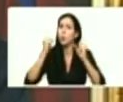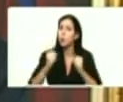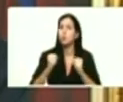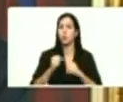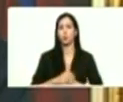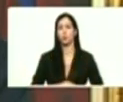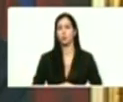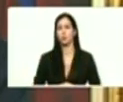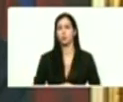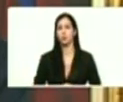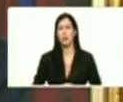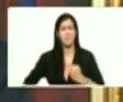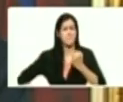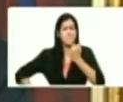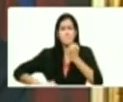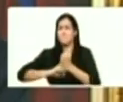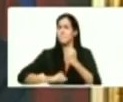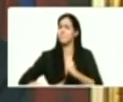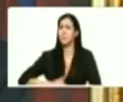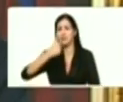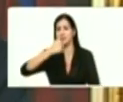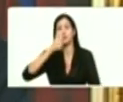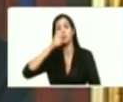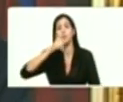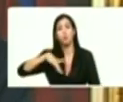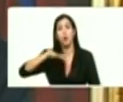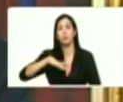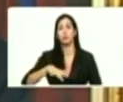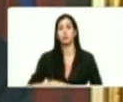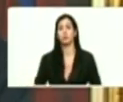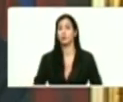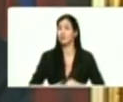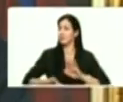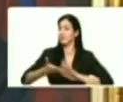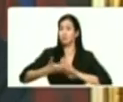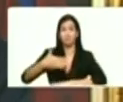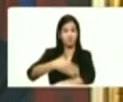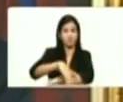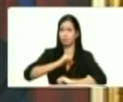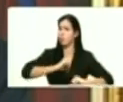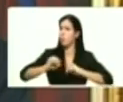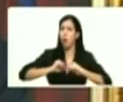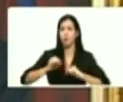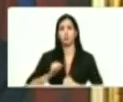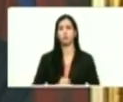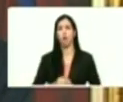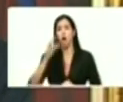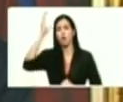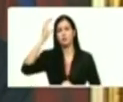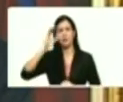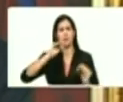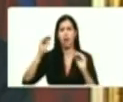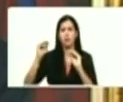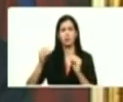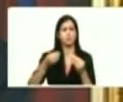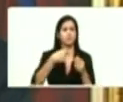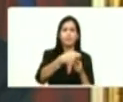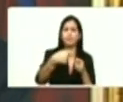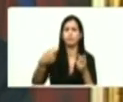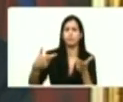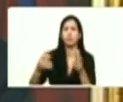popular el máximo apoyo popular del pueblo movilizado organizado consciente hablando entregando